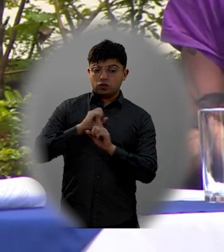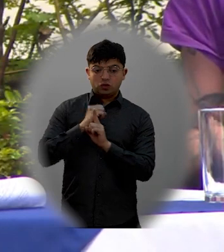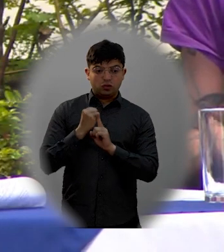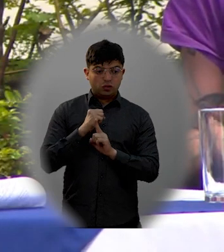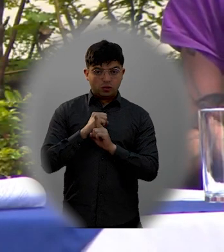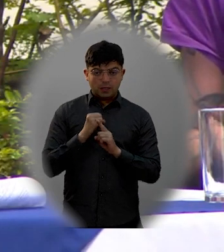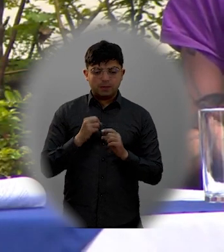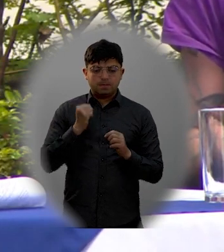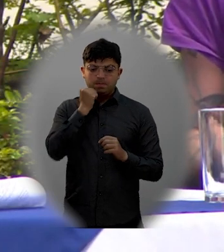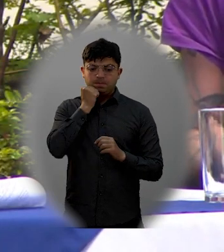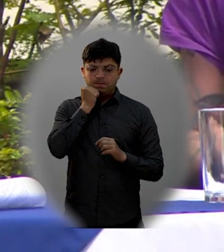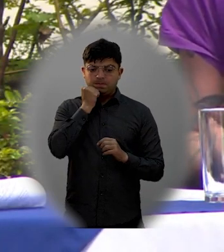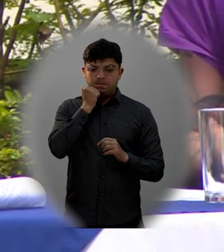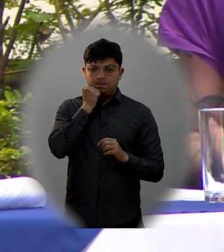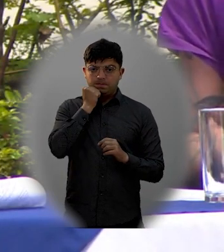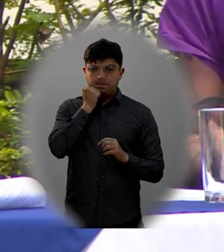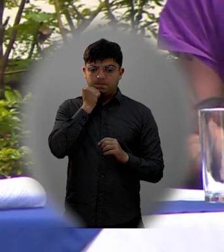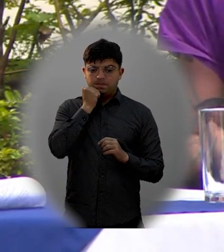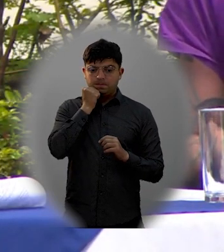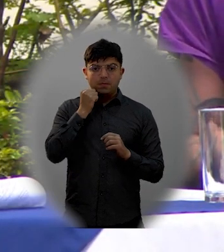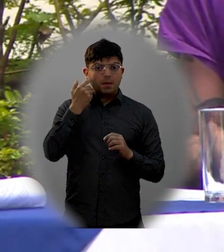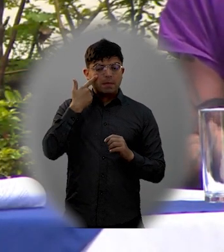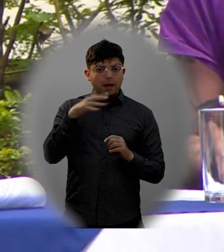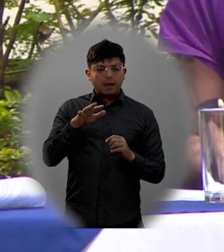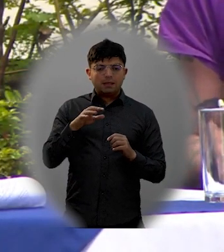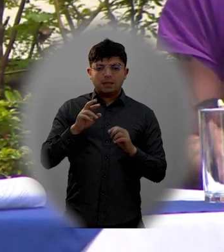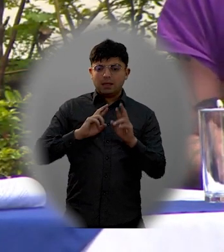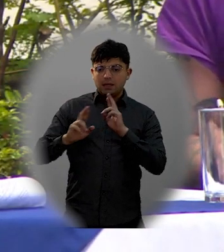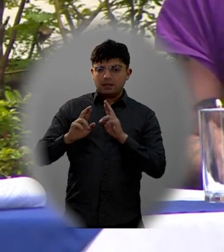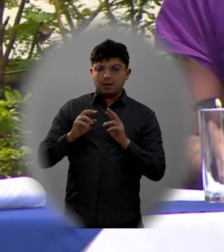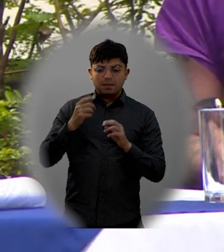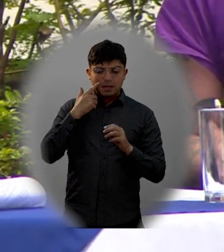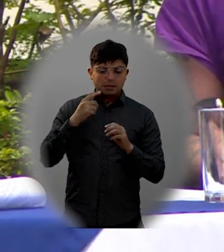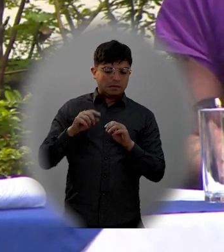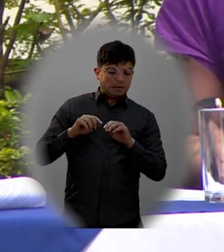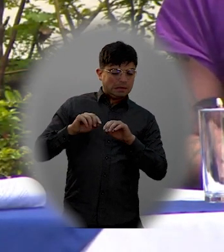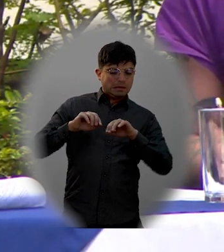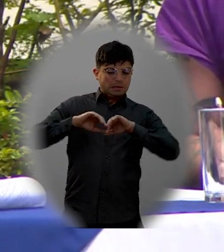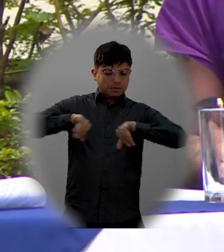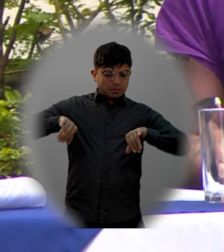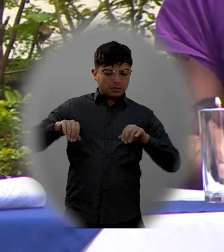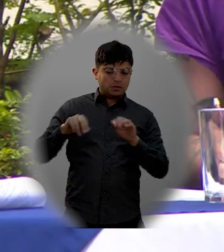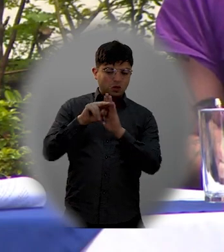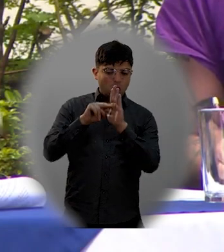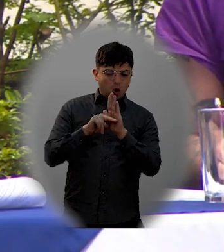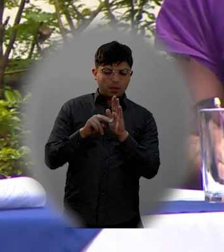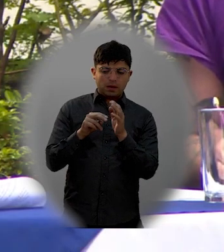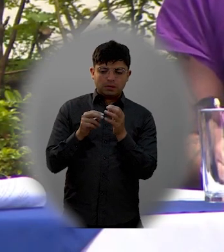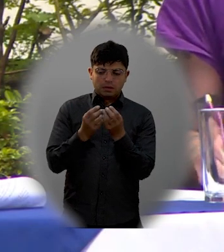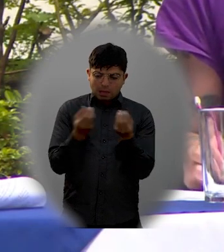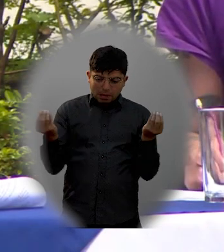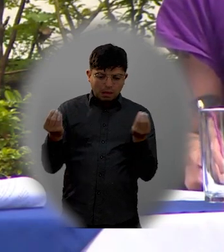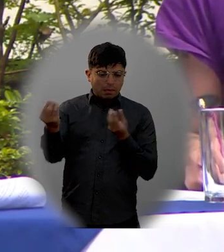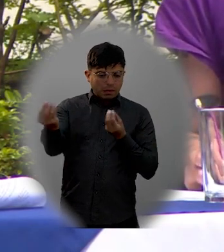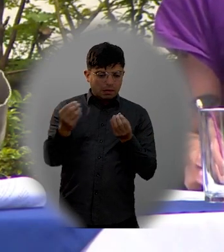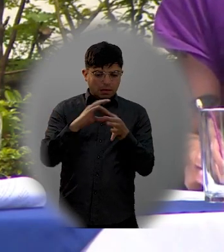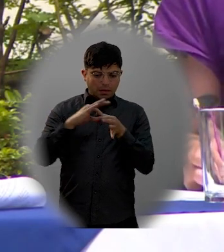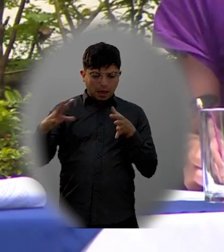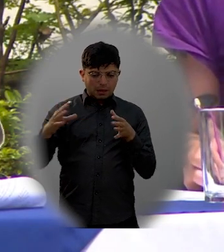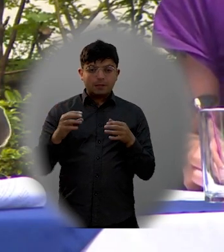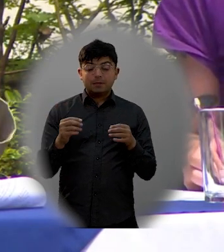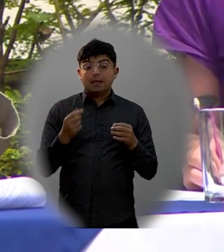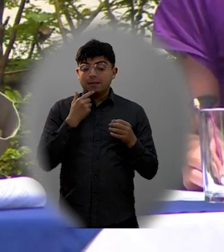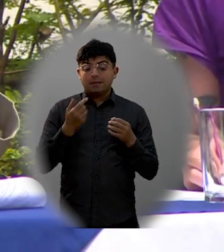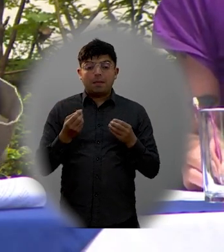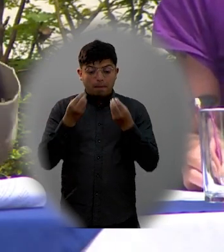se congelen, se vuelvan eminentemente prescriptivas, normativas, y pierdan el